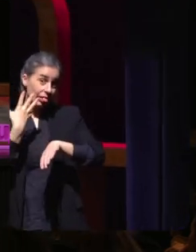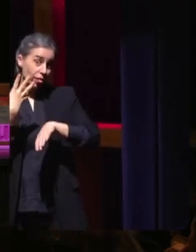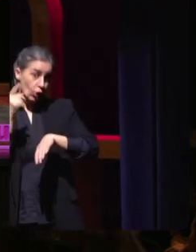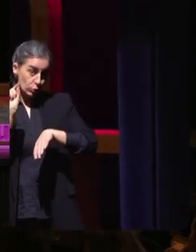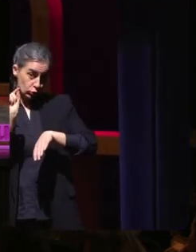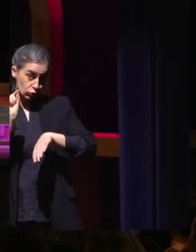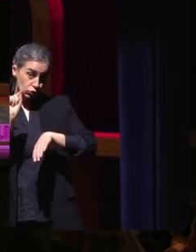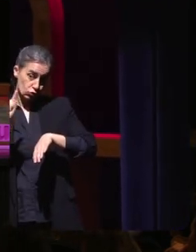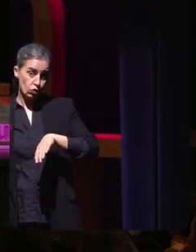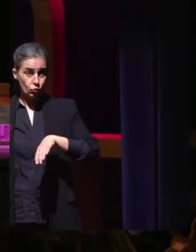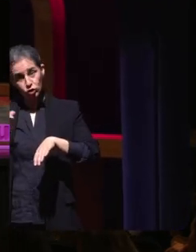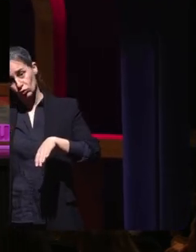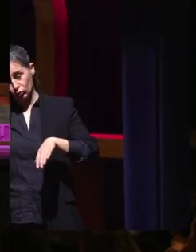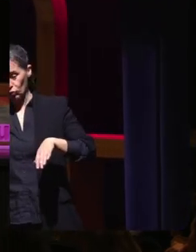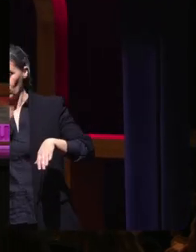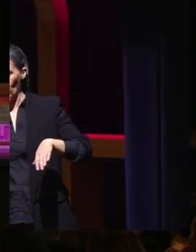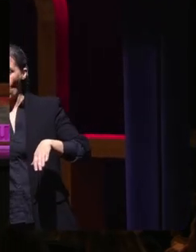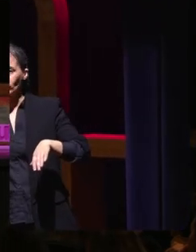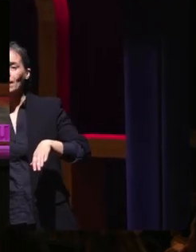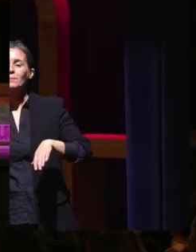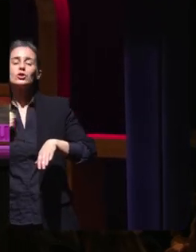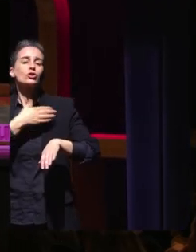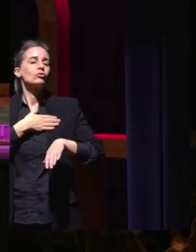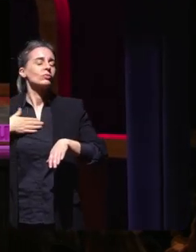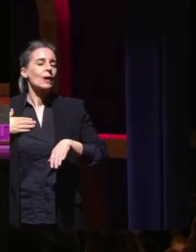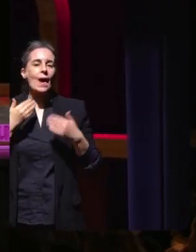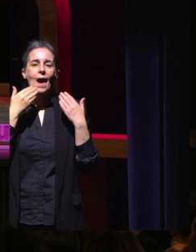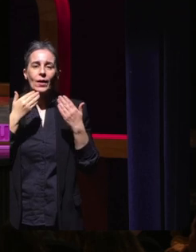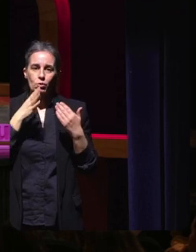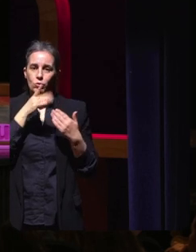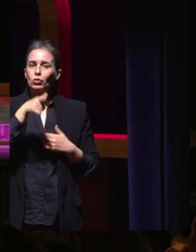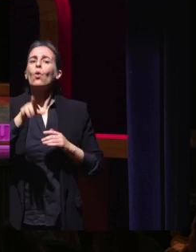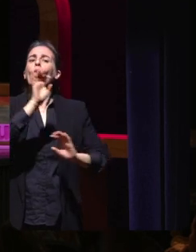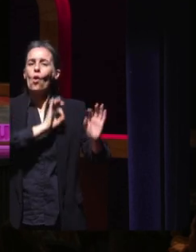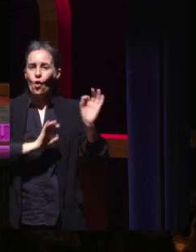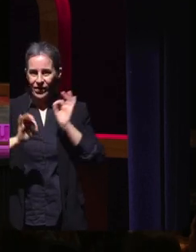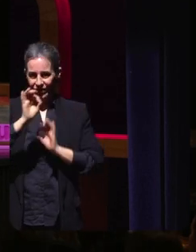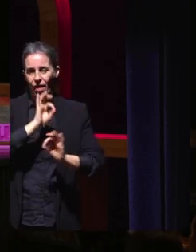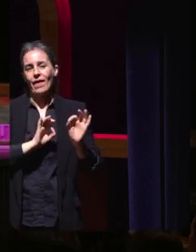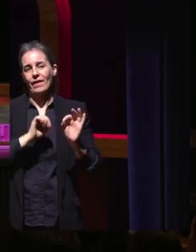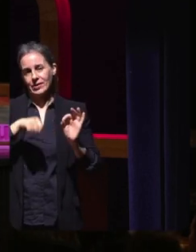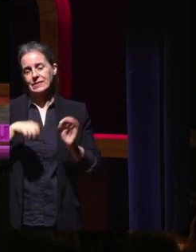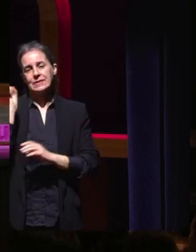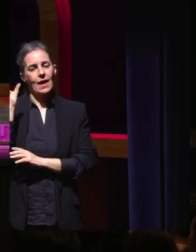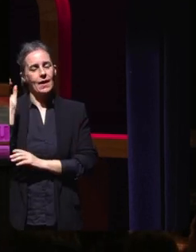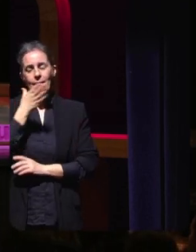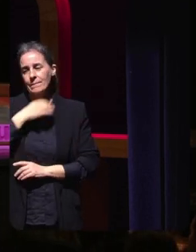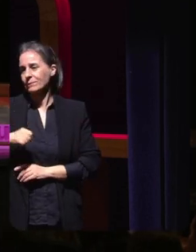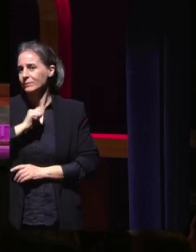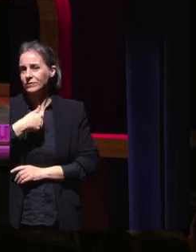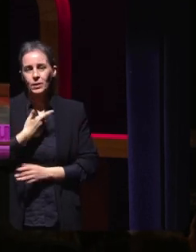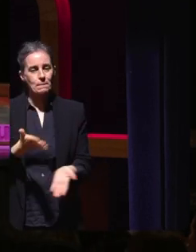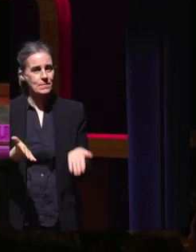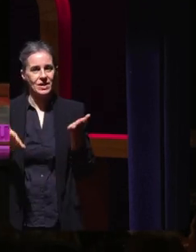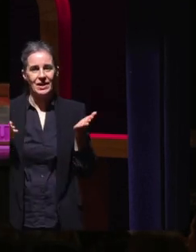siguiente ponencia Bueno nada Creo agradecerte también como organizadora actúa charla porque fue maravillosa me encantó